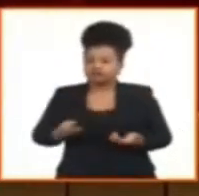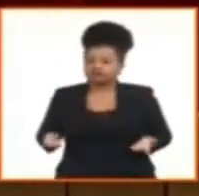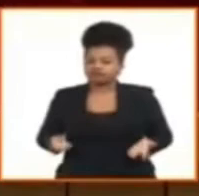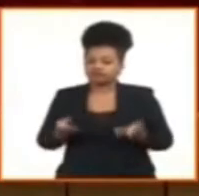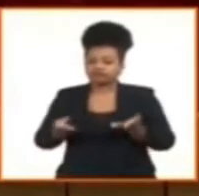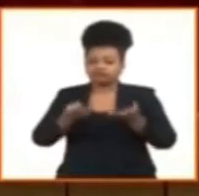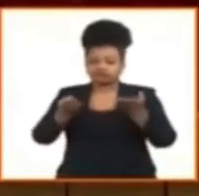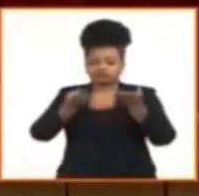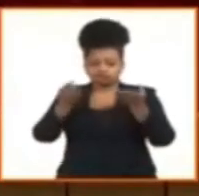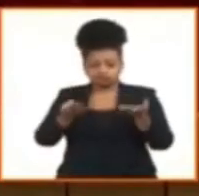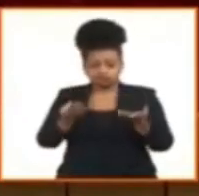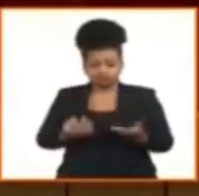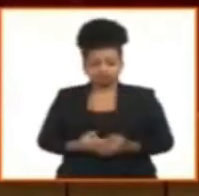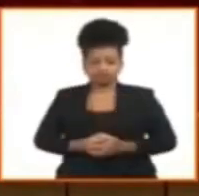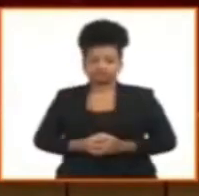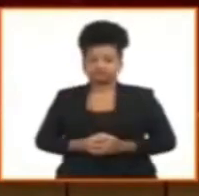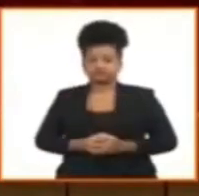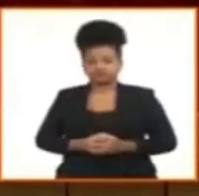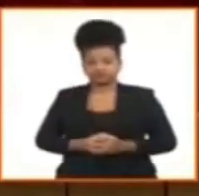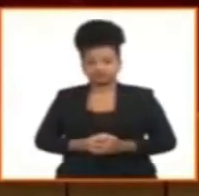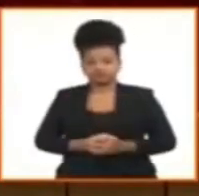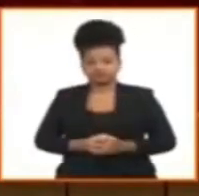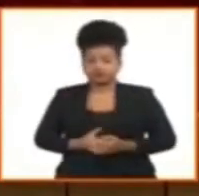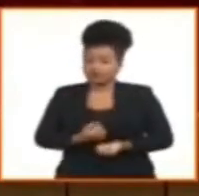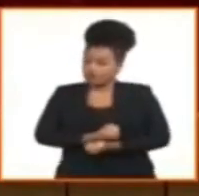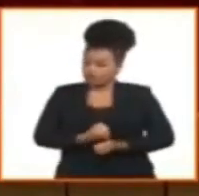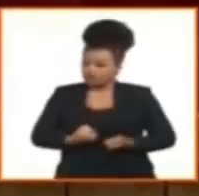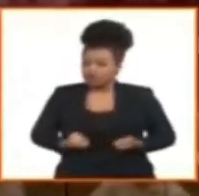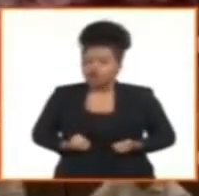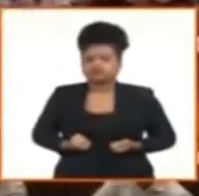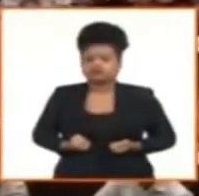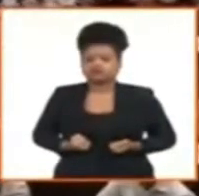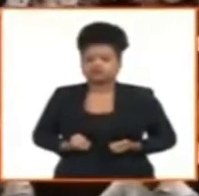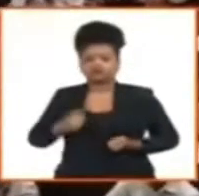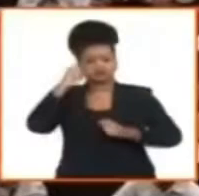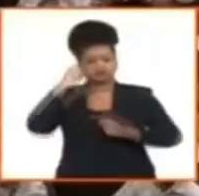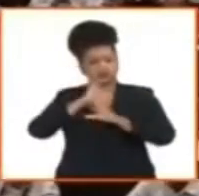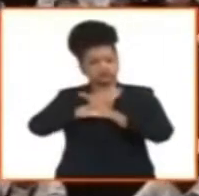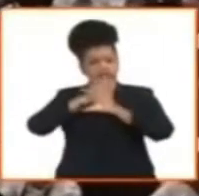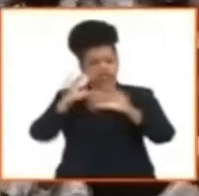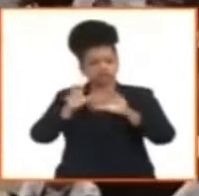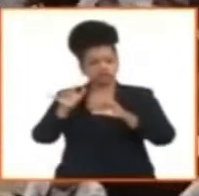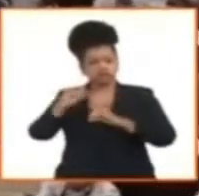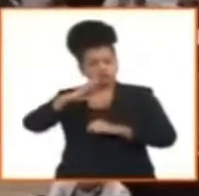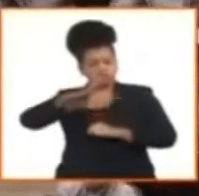de superarnos a nosotros mismos, con nuestro esfuerzo, con nuestra inteligencia y con nuestro propio talento.